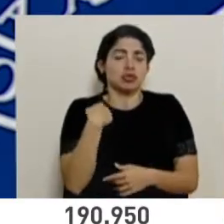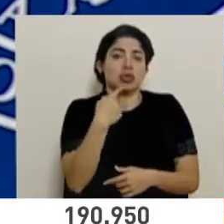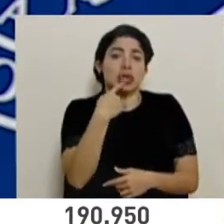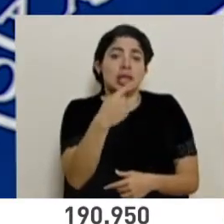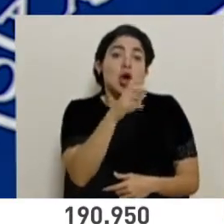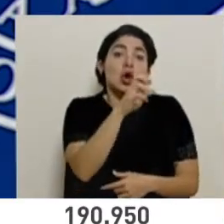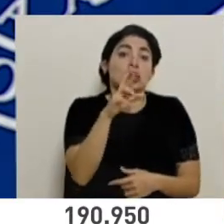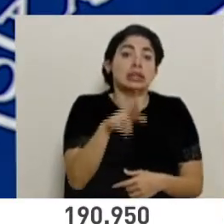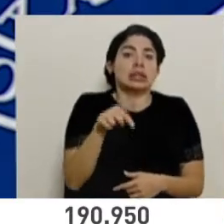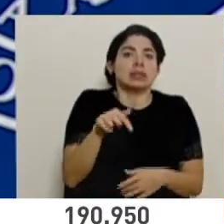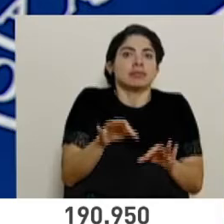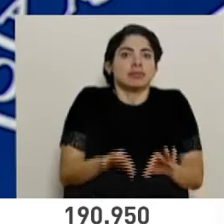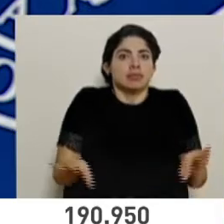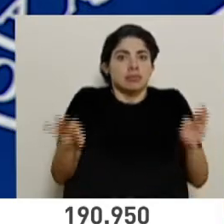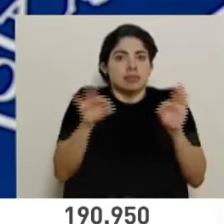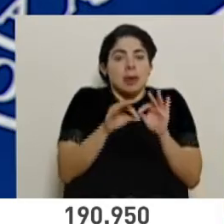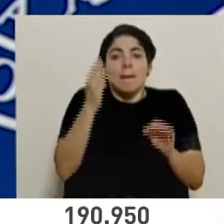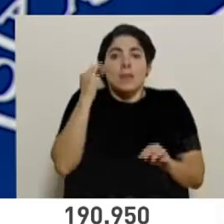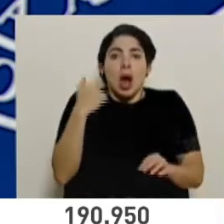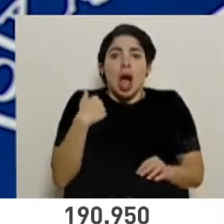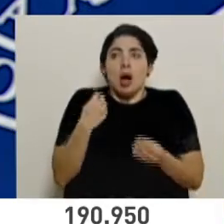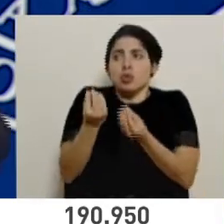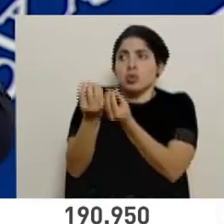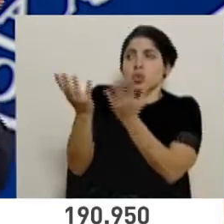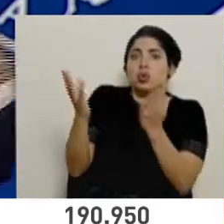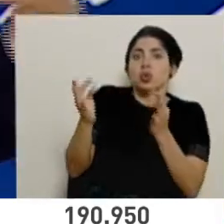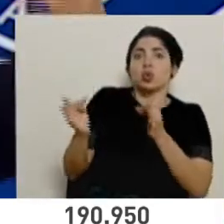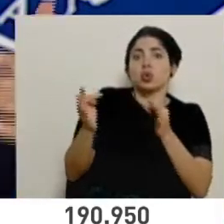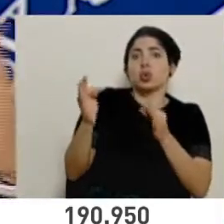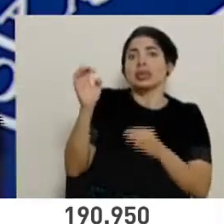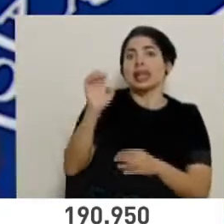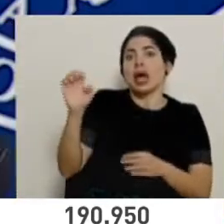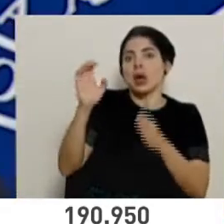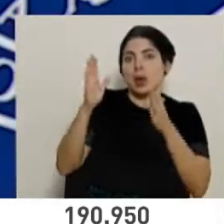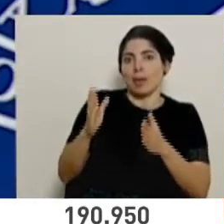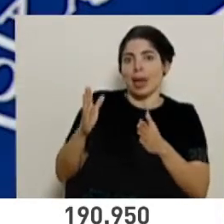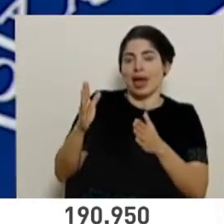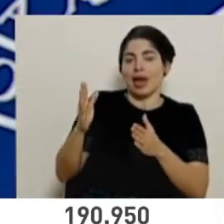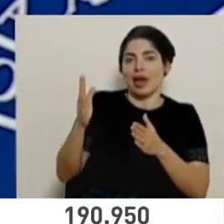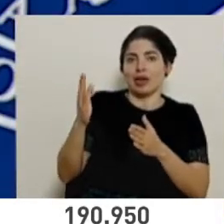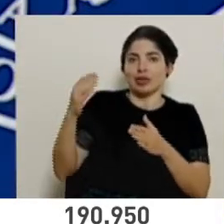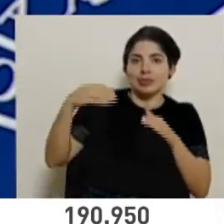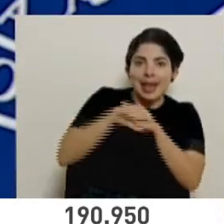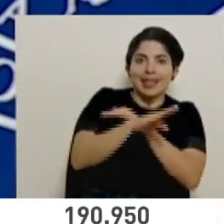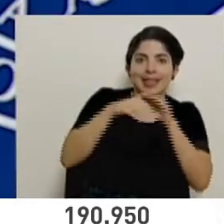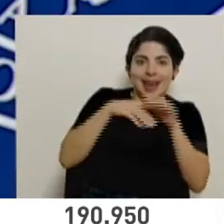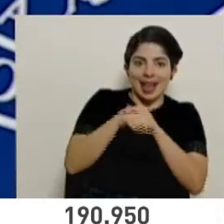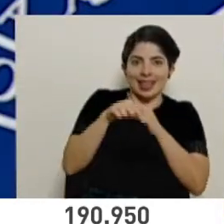para Costa Rica es importante, porque hay un grupo importante de turistas europeos que entran por nuestras fronteras terrestres